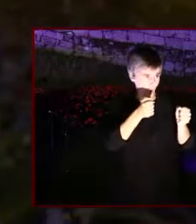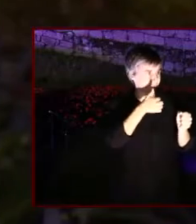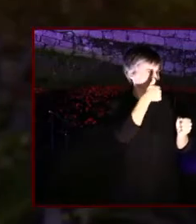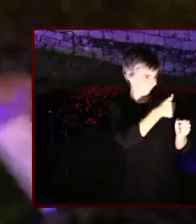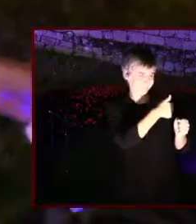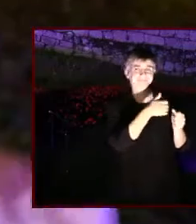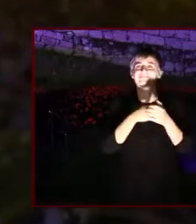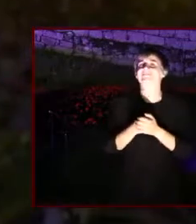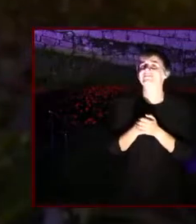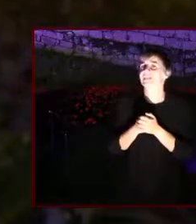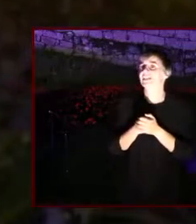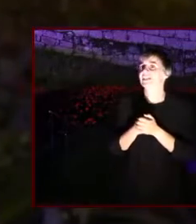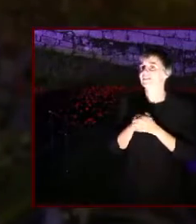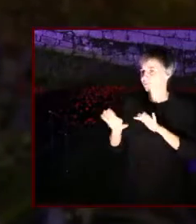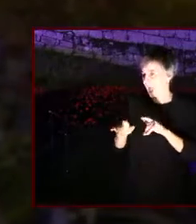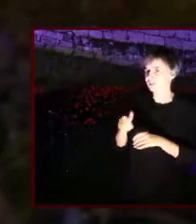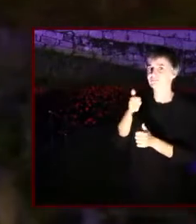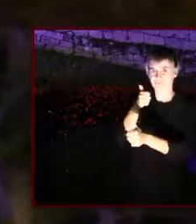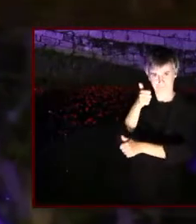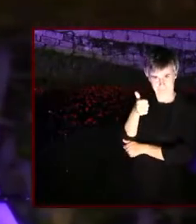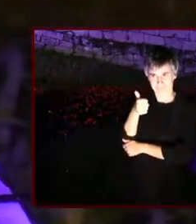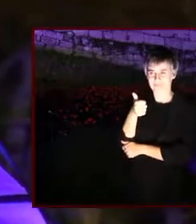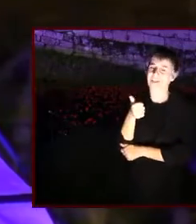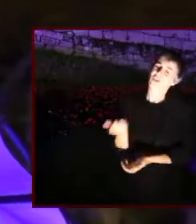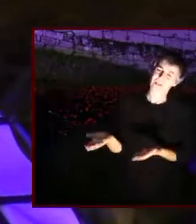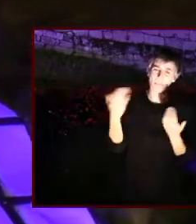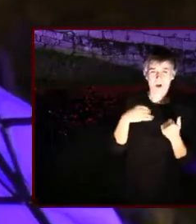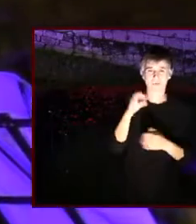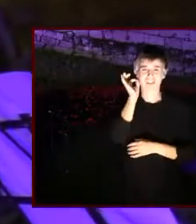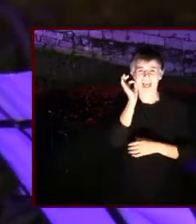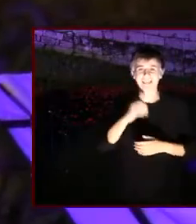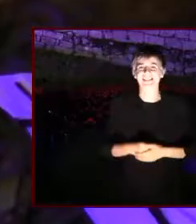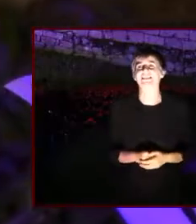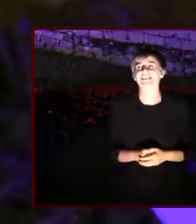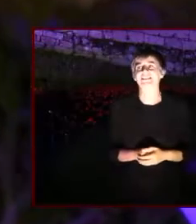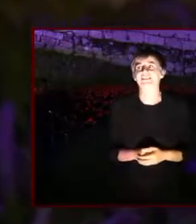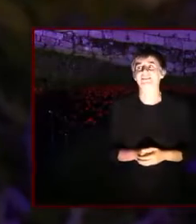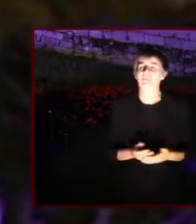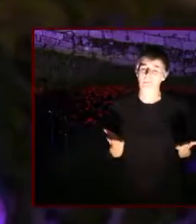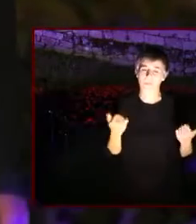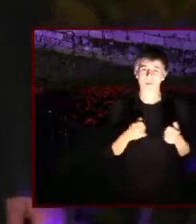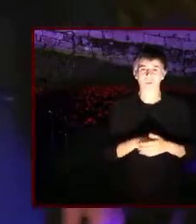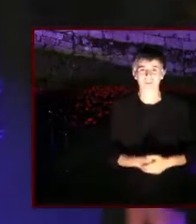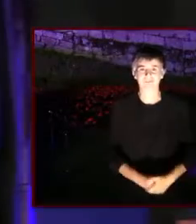Ready. Piano, ready. Let's go, girls. Imos alá.